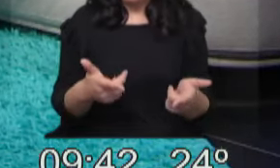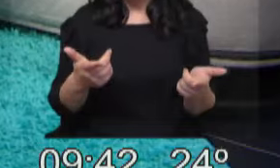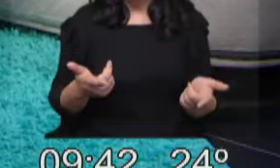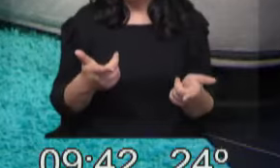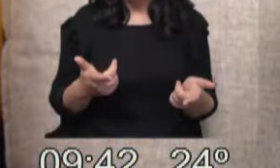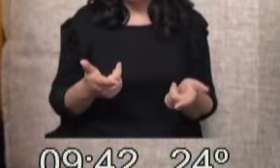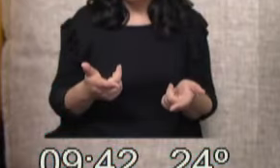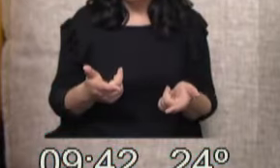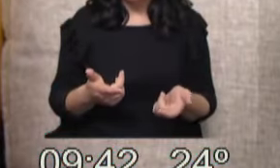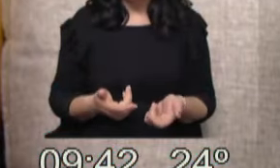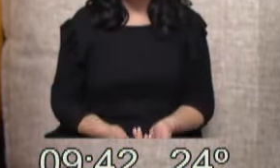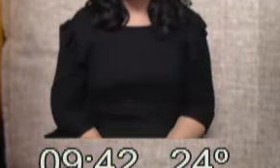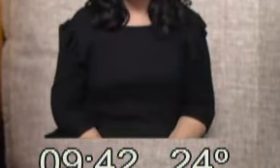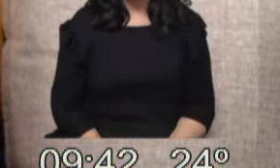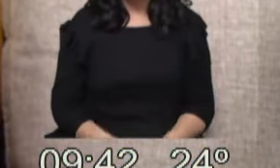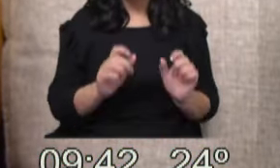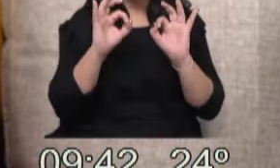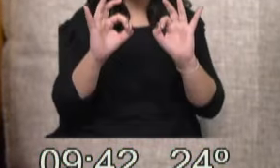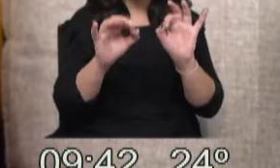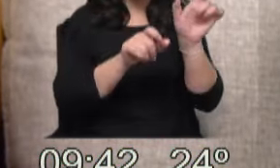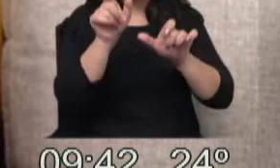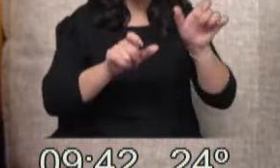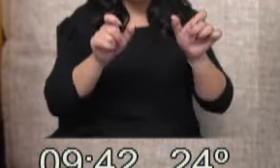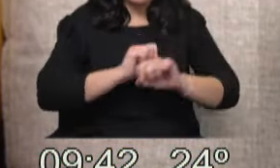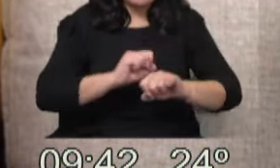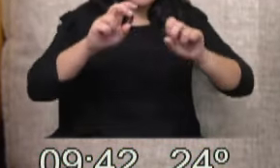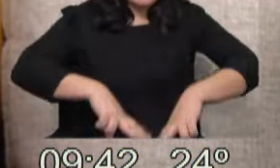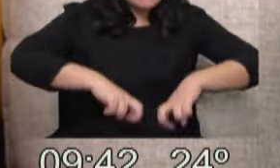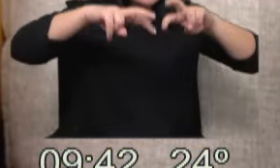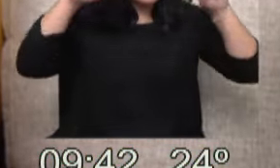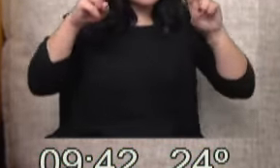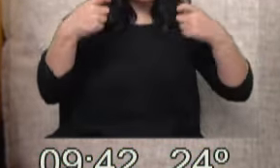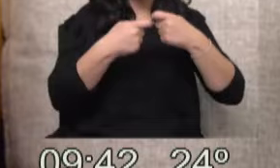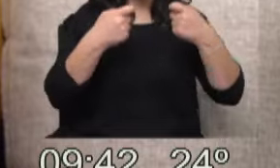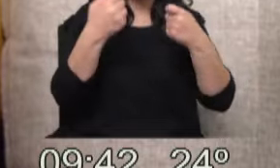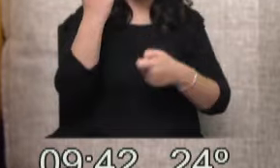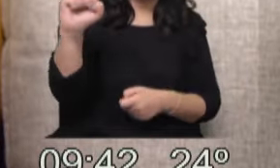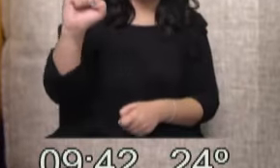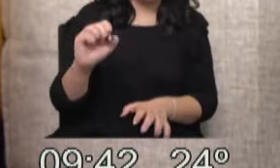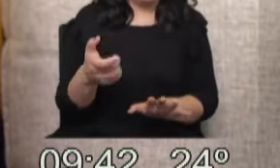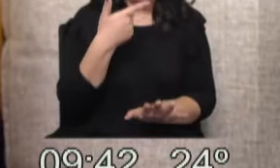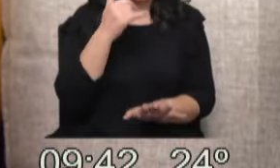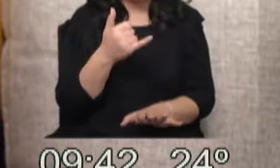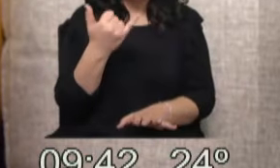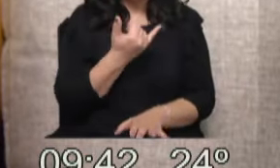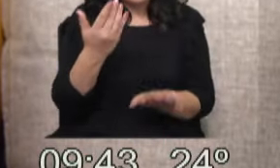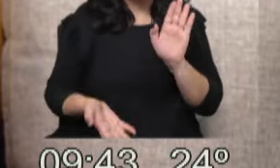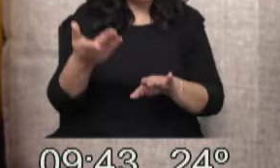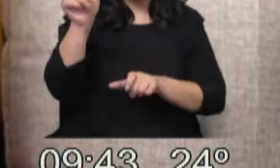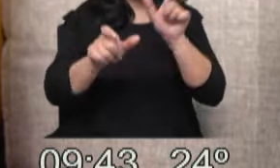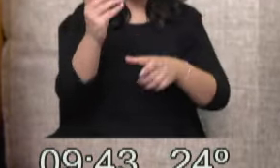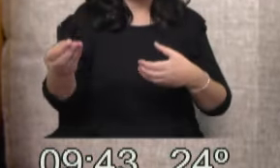brazos este para investigar a fondo esta asociación para delinquir si este por ejemplo tiene a más personas